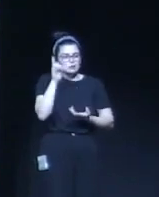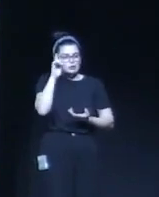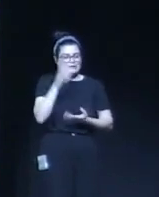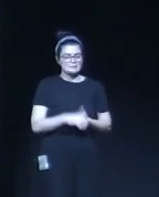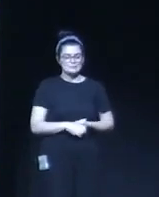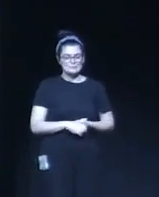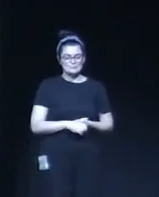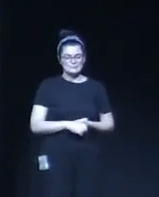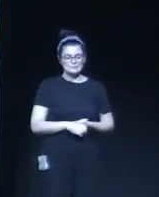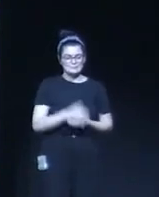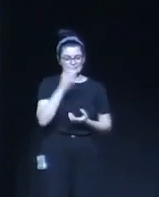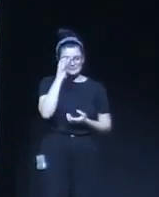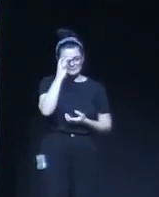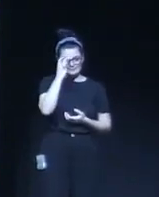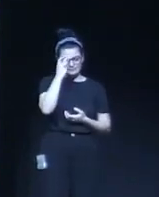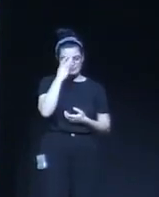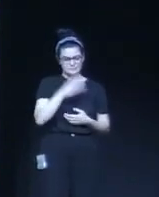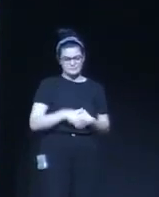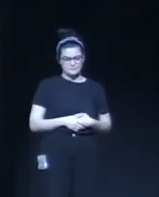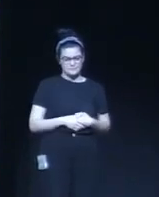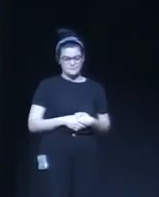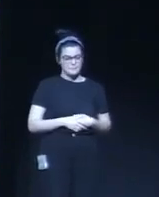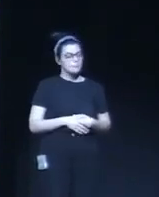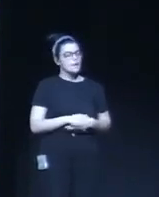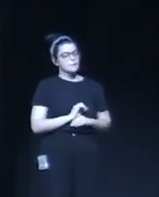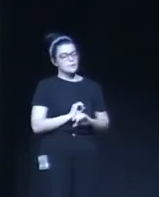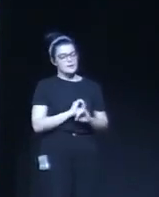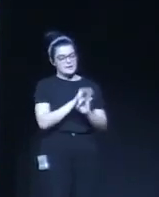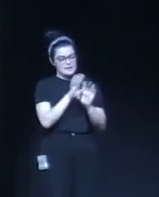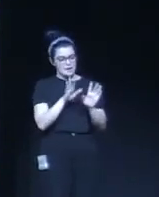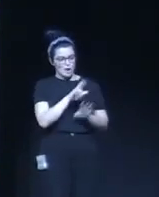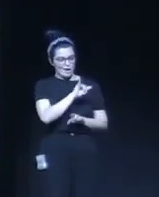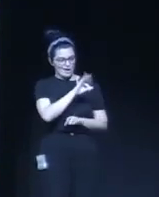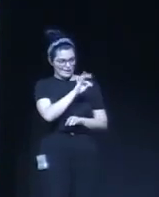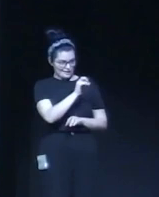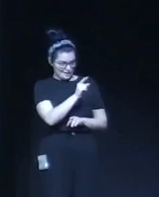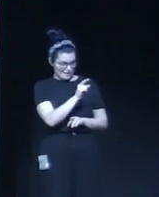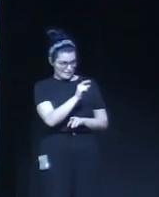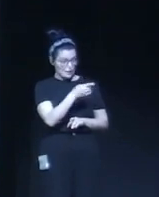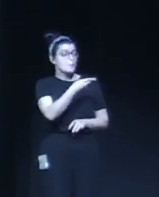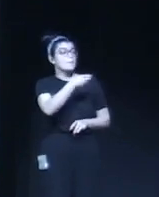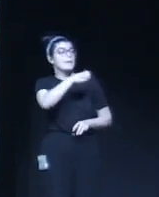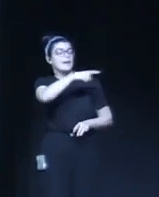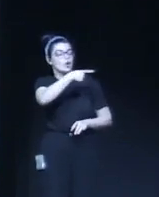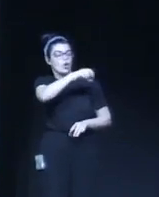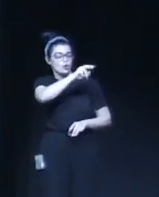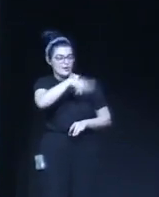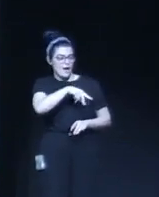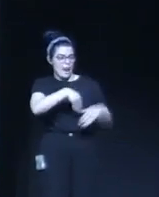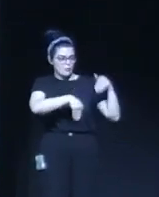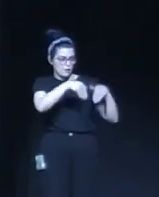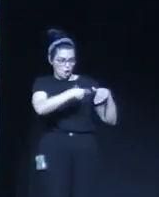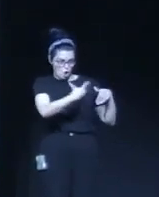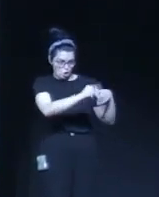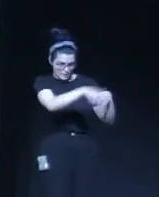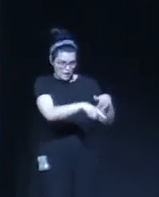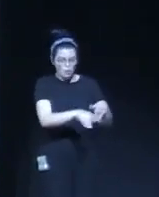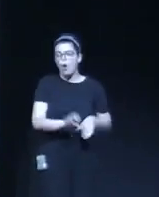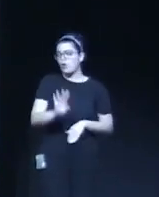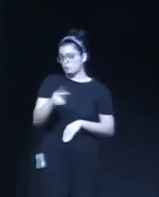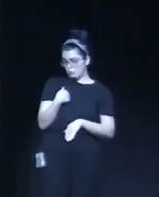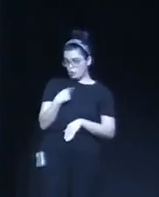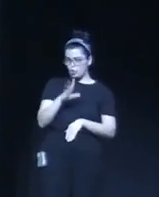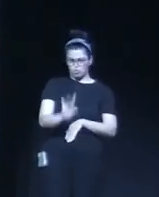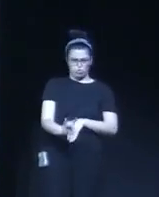No sé. No sabes. Hombre, está claro que Begoña hubiera votado que no también. Yo, claro. Hombre,